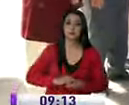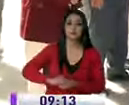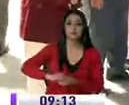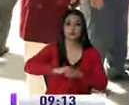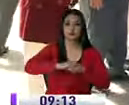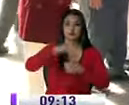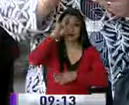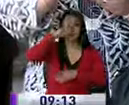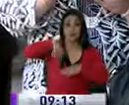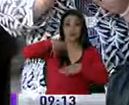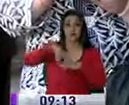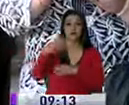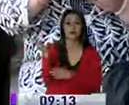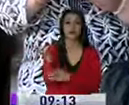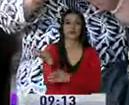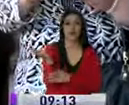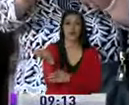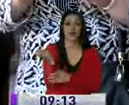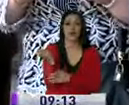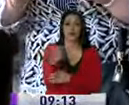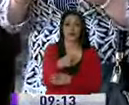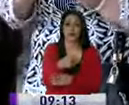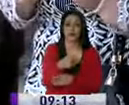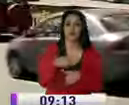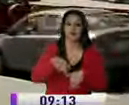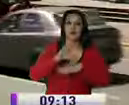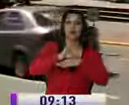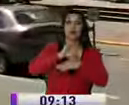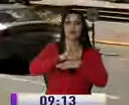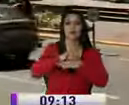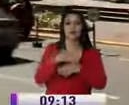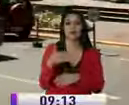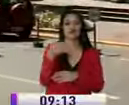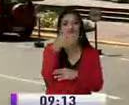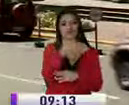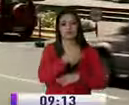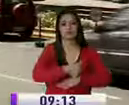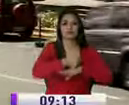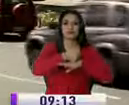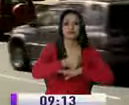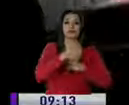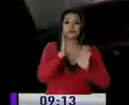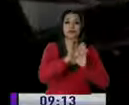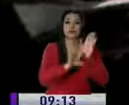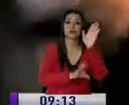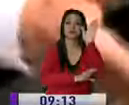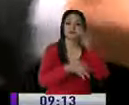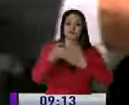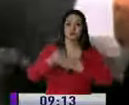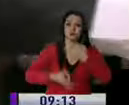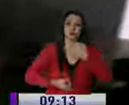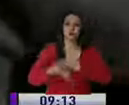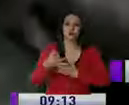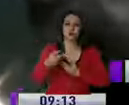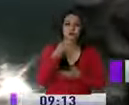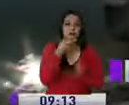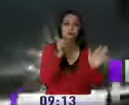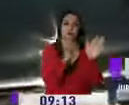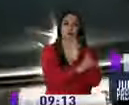de Jubilados y Pensionistas de Montepío del Ecuador acudió hasta la Corte Constitucional para presentar una demanda